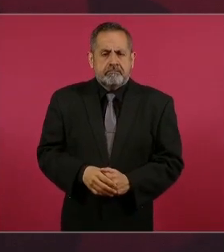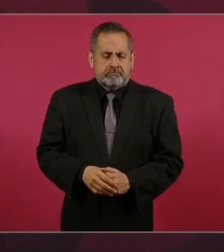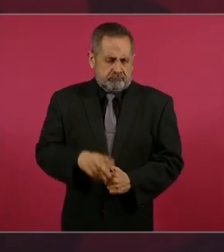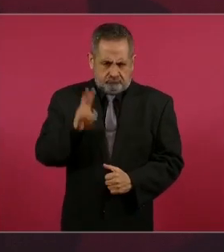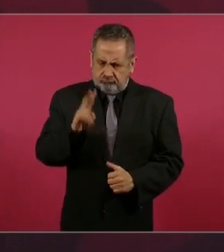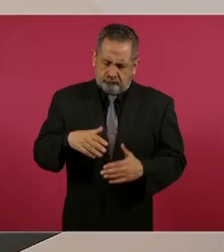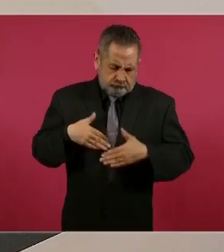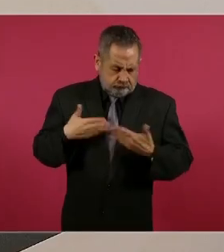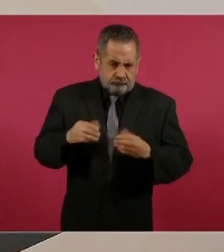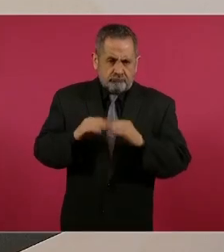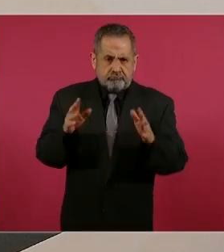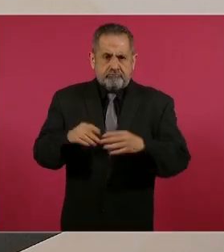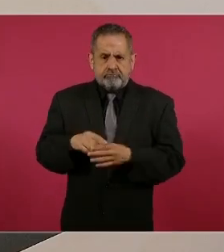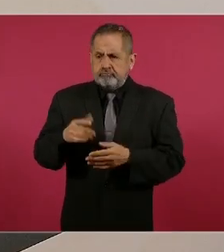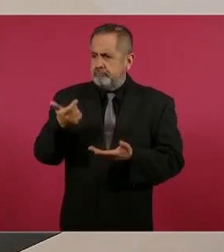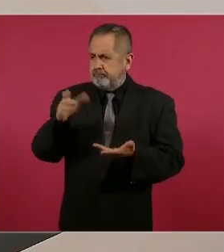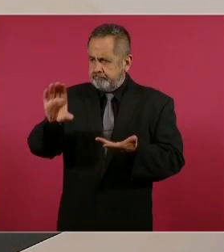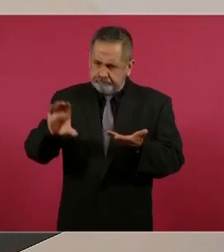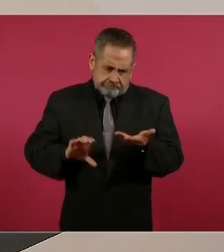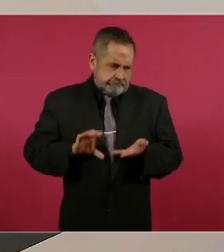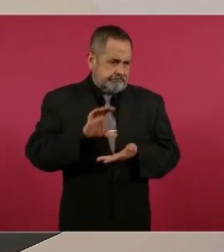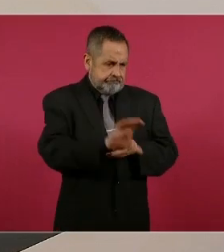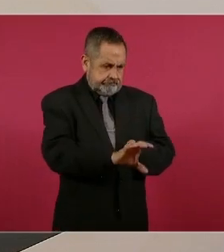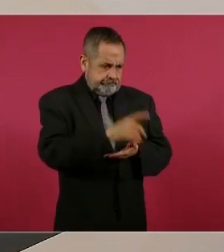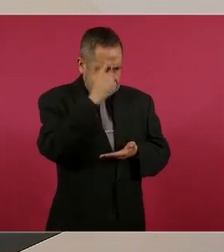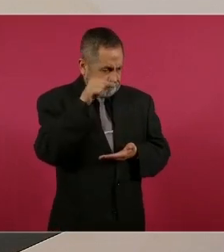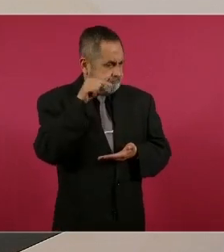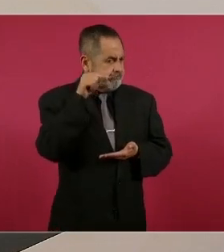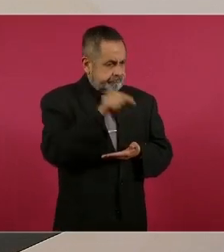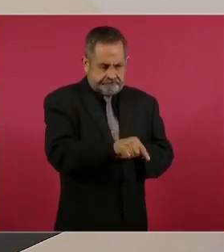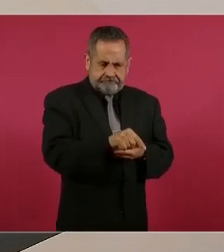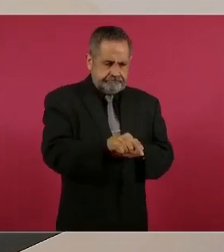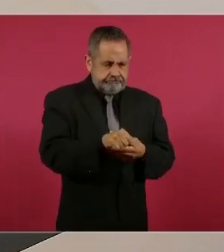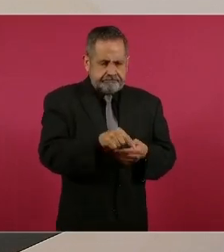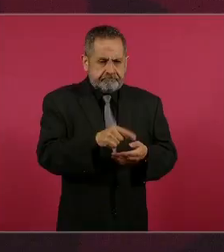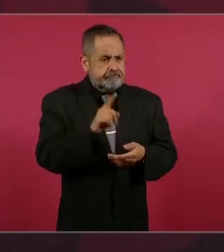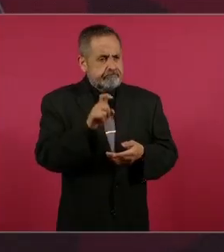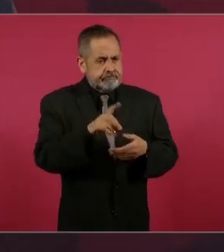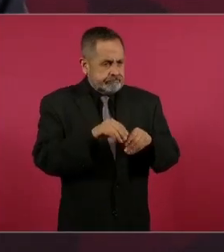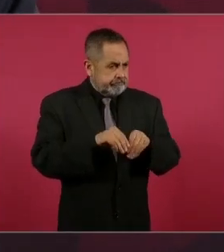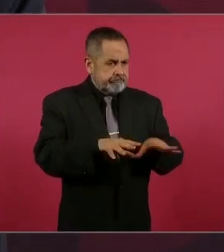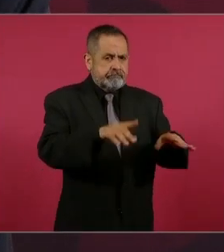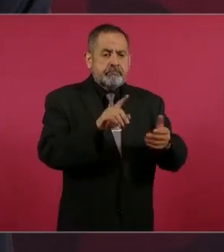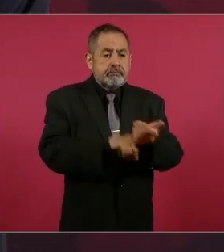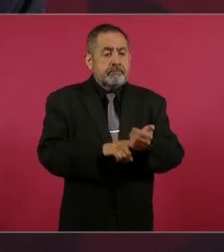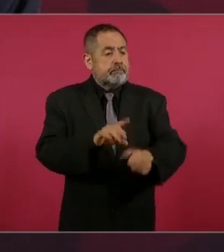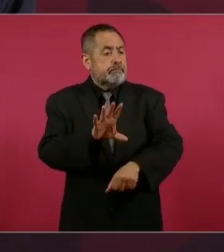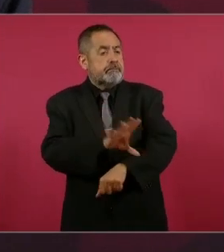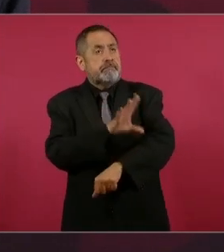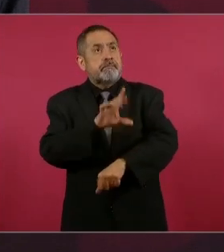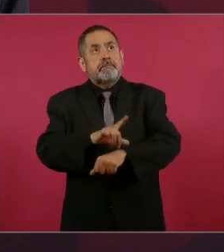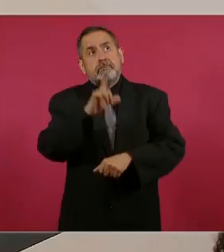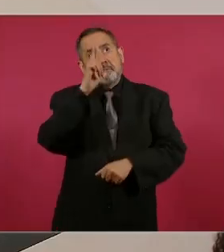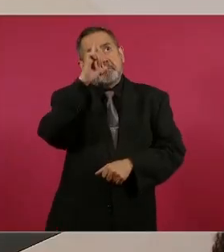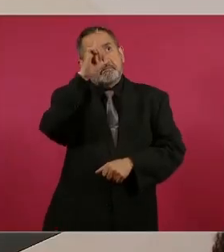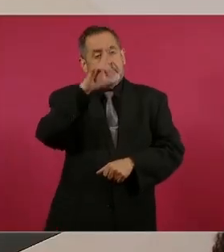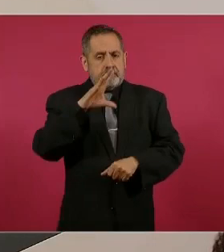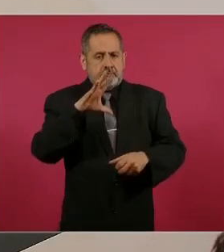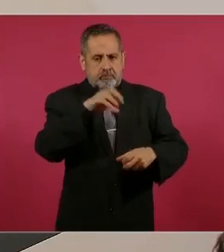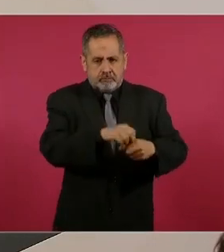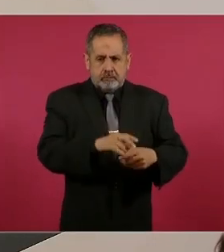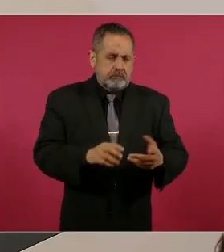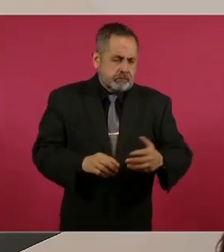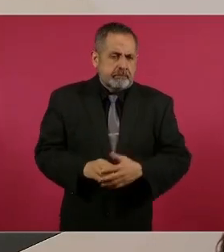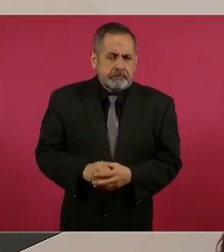toda claridad, el subsidio a la energía eléctrica. Digo